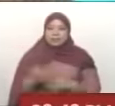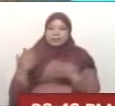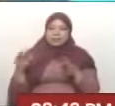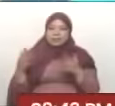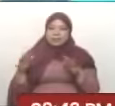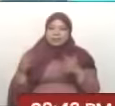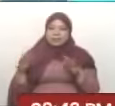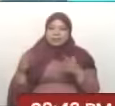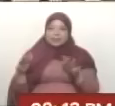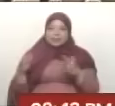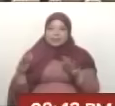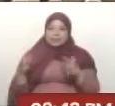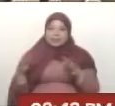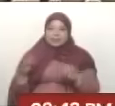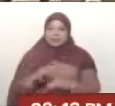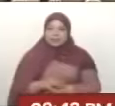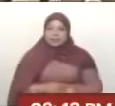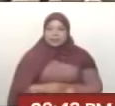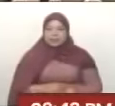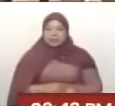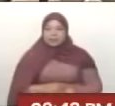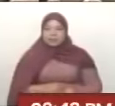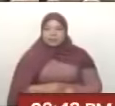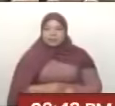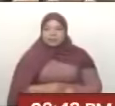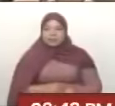Es una community manager.